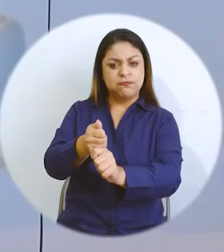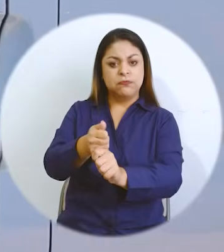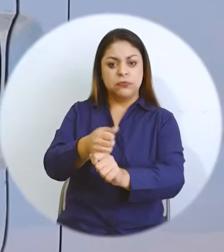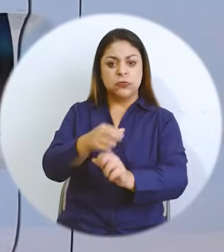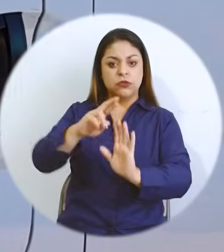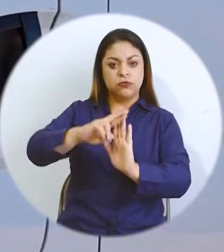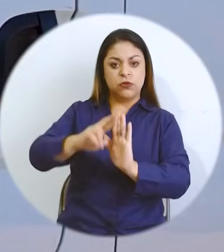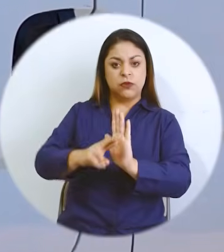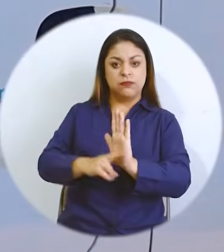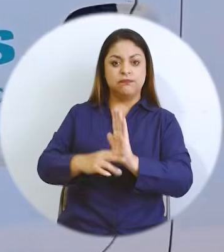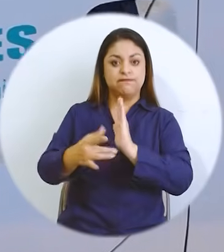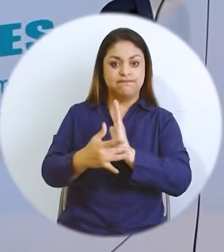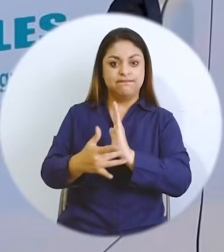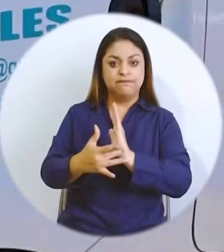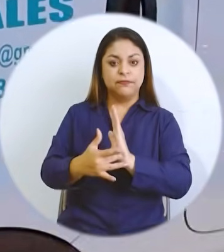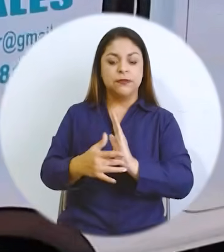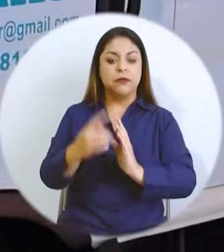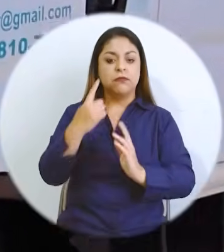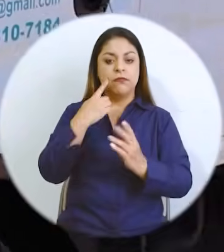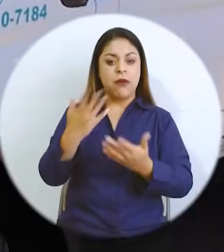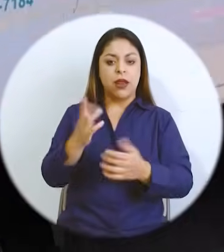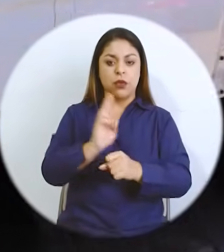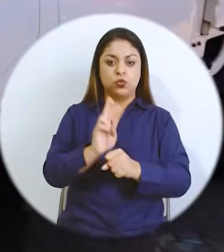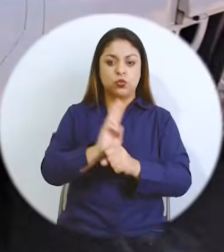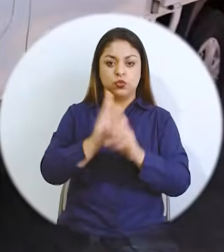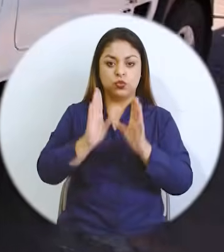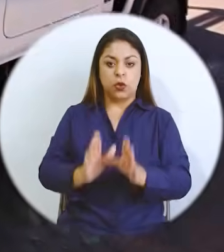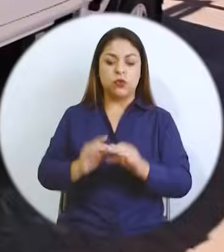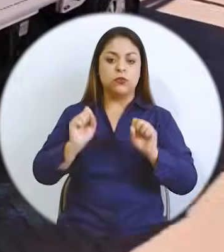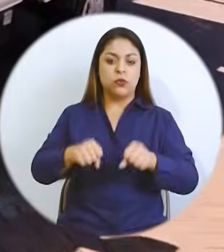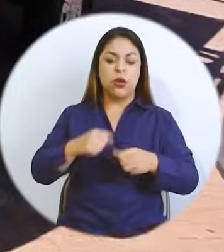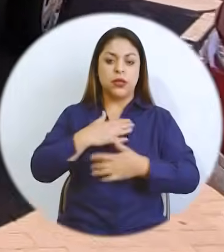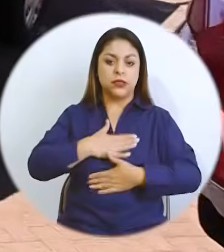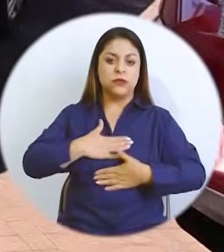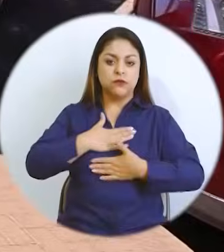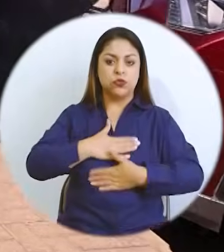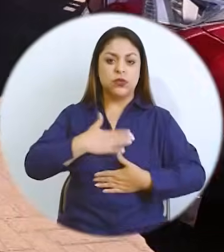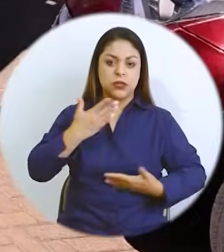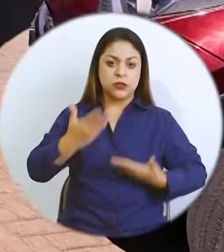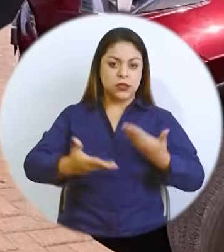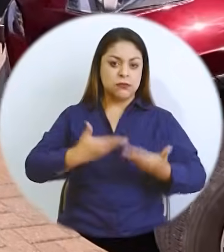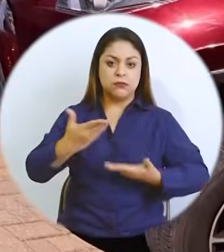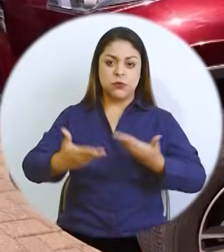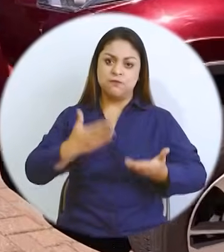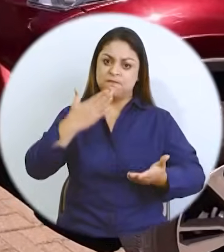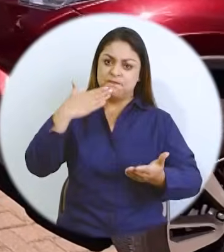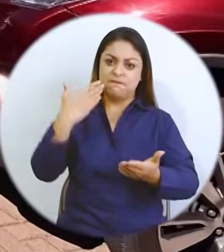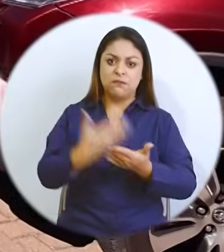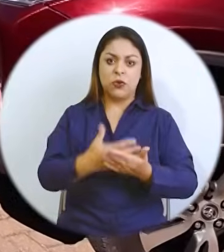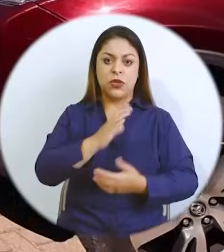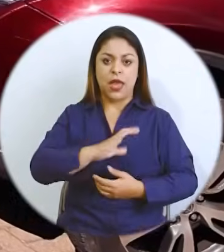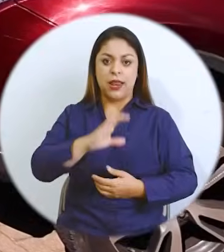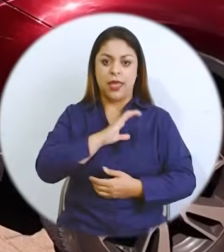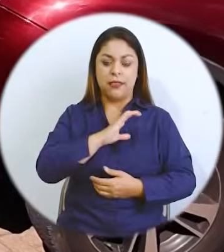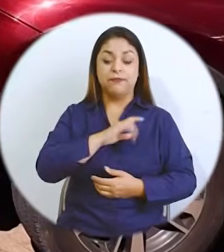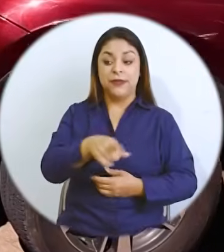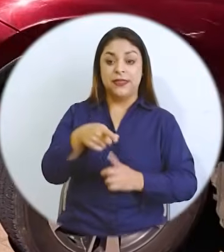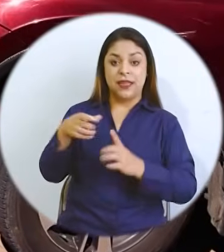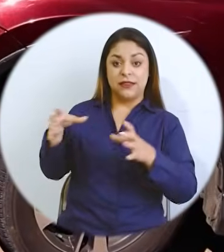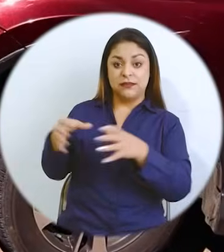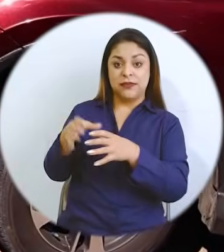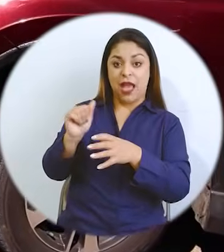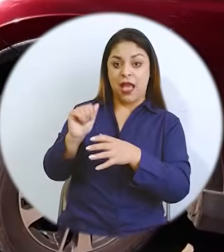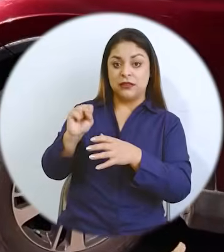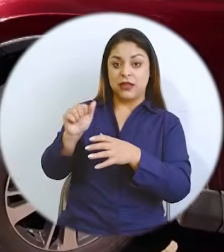emiten a nivel de reglamentación técnica y demás, para que los usuarios puedan disfrutar de un servicio óptimo y de calidad. Y en las